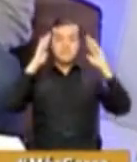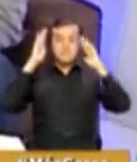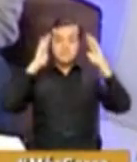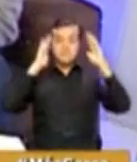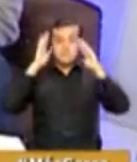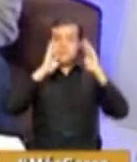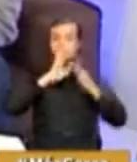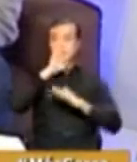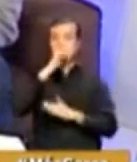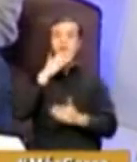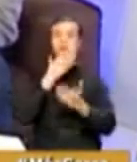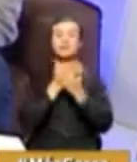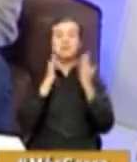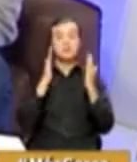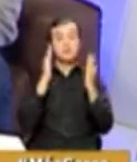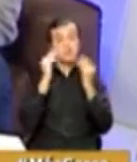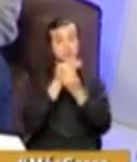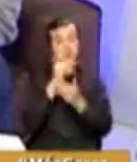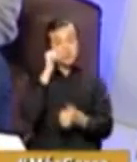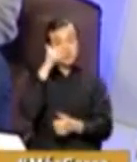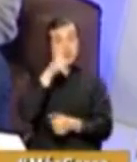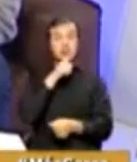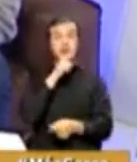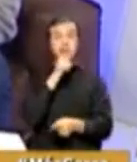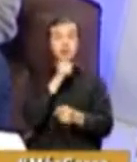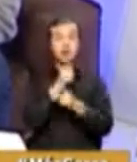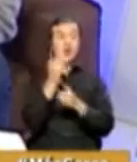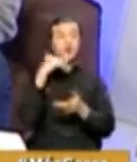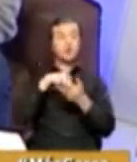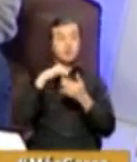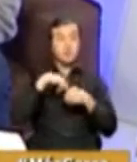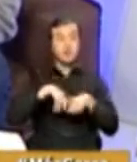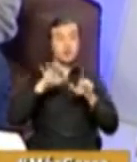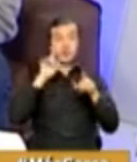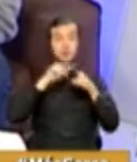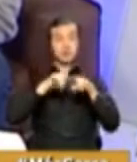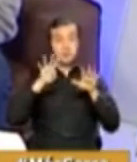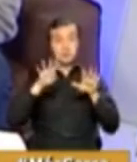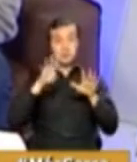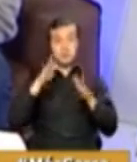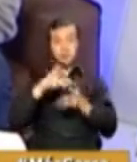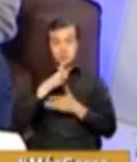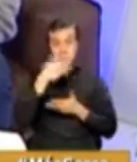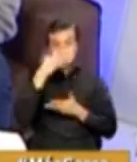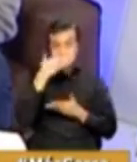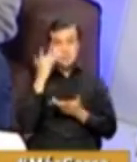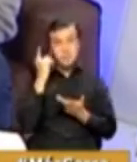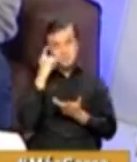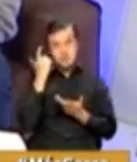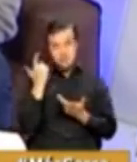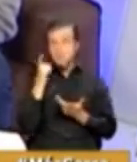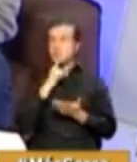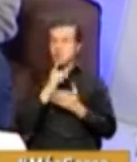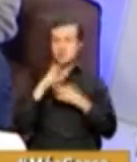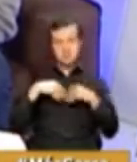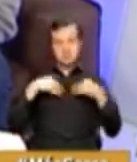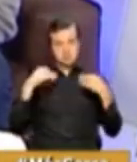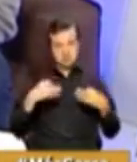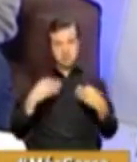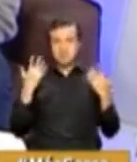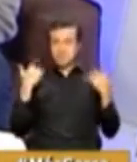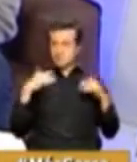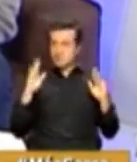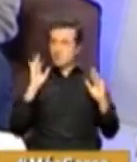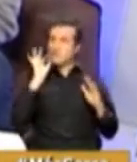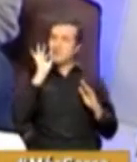siempre agradeciéndoles por su sintonía. Recuerden que mañana nos vemos nuevamente de 8 a 9. ¿Un locrito hoy? ¿Qué dices? ¿Sí? ¿Un locrito?